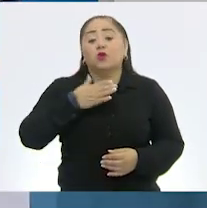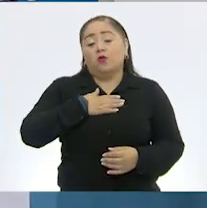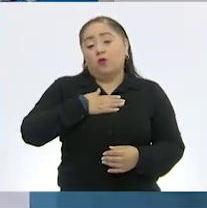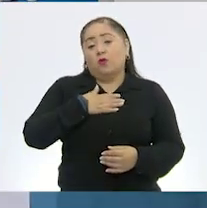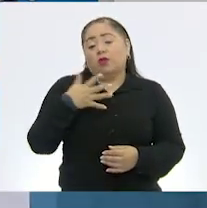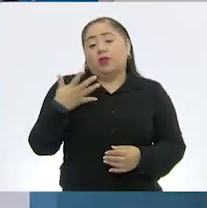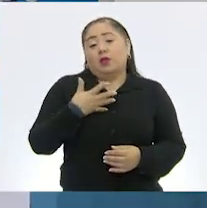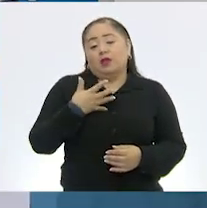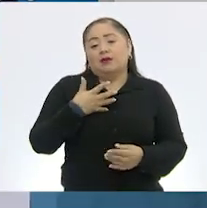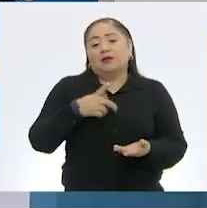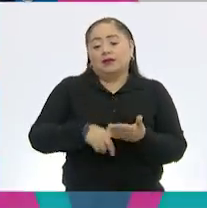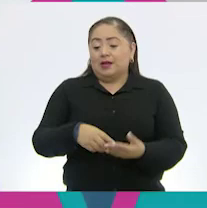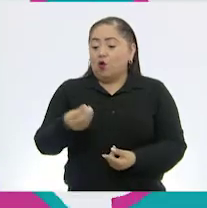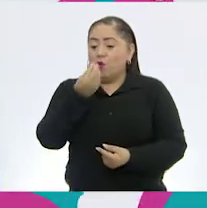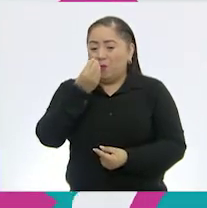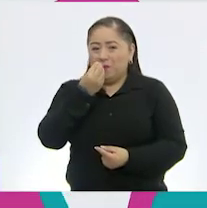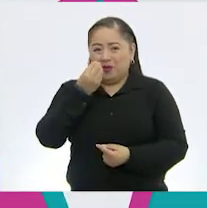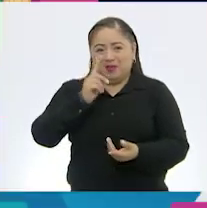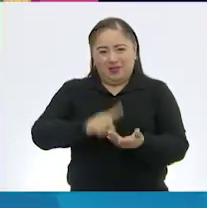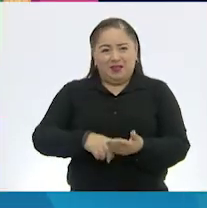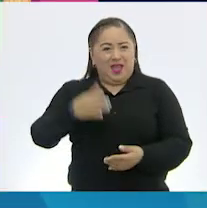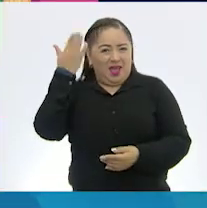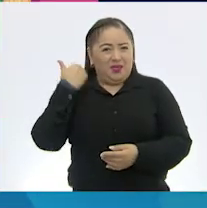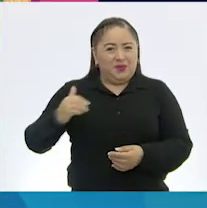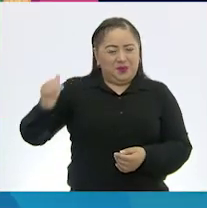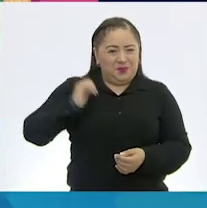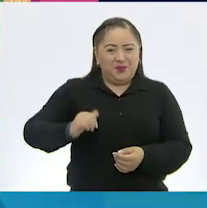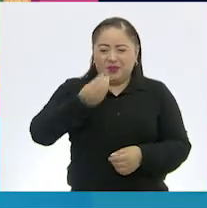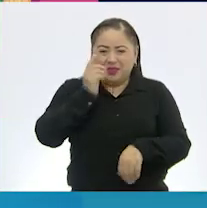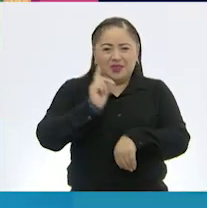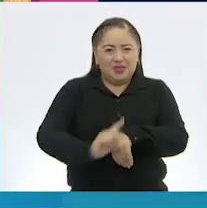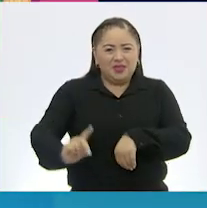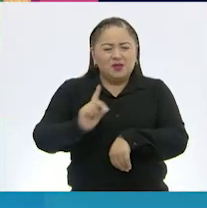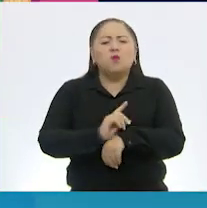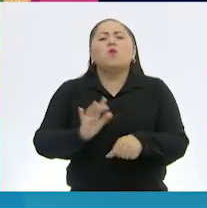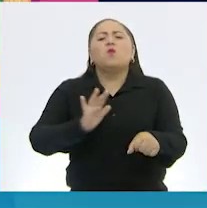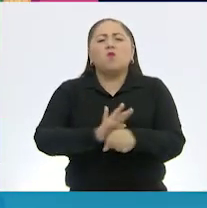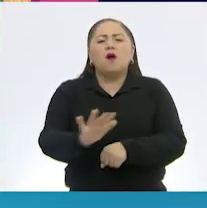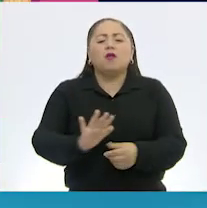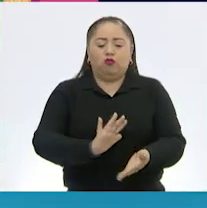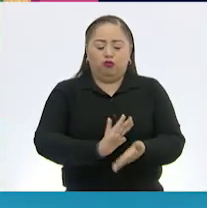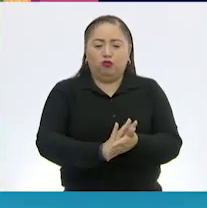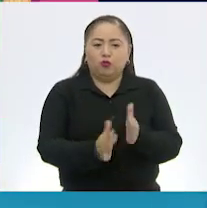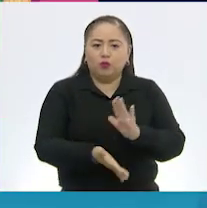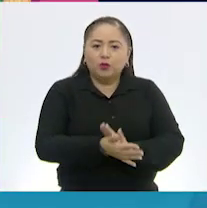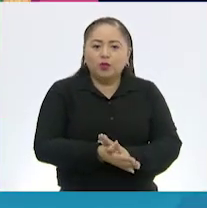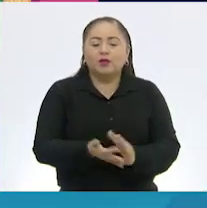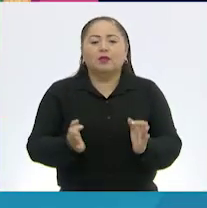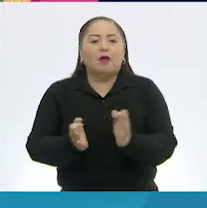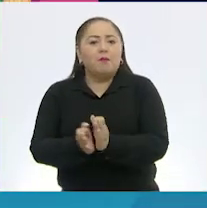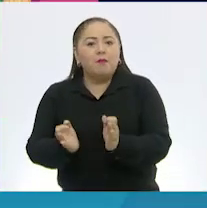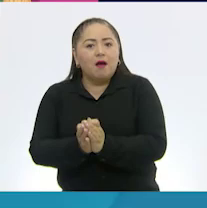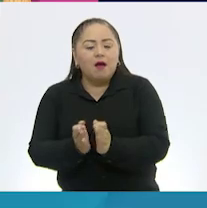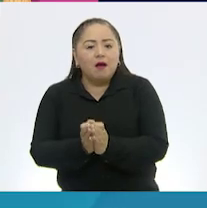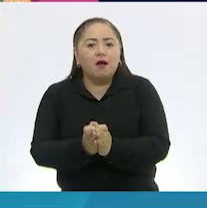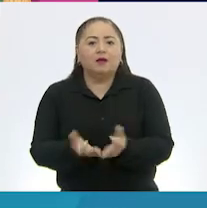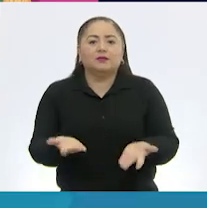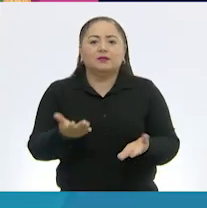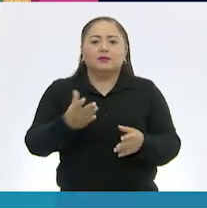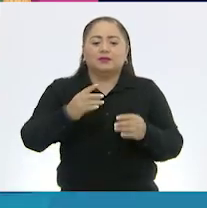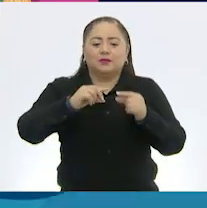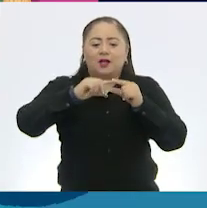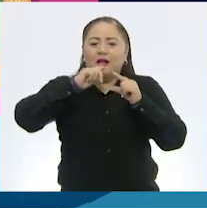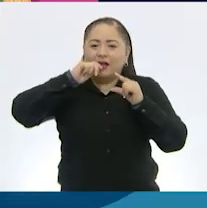que... Entre los alimentos que se consumían cotidianamente estaban las tortillas, tamales, los